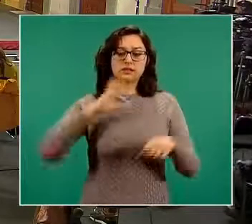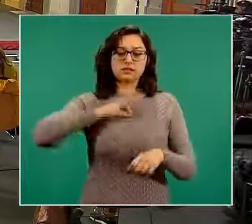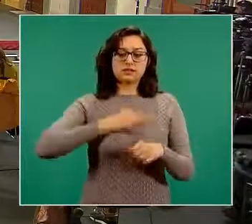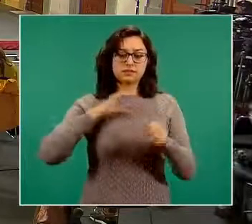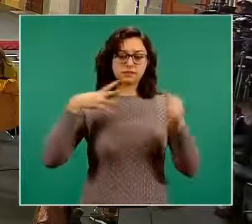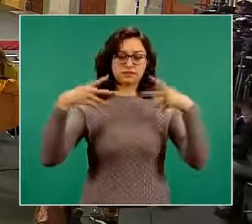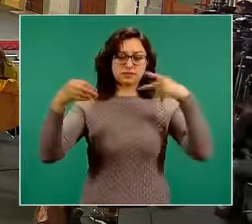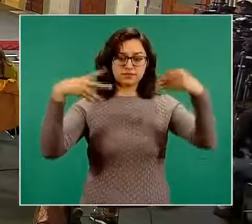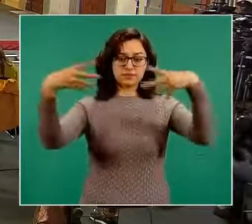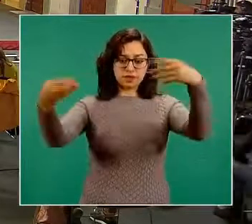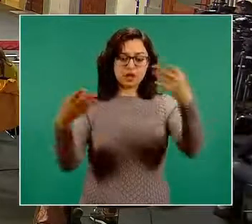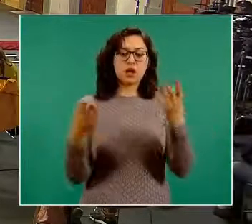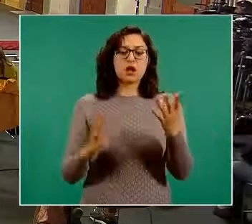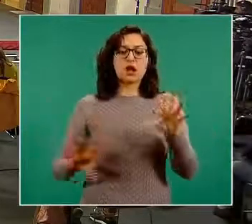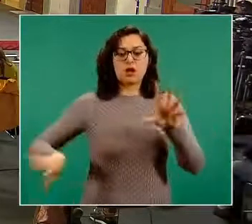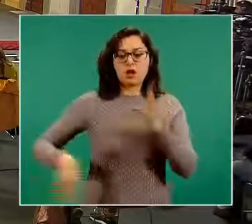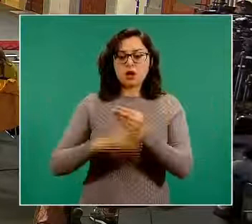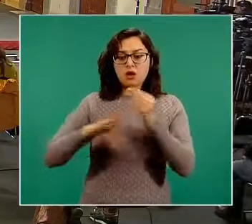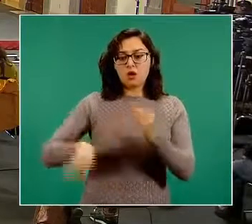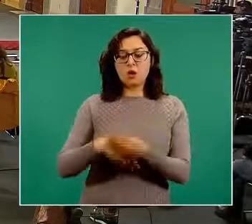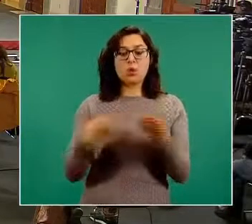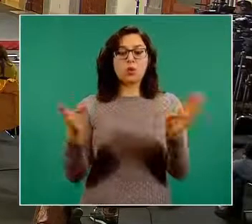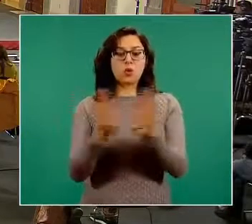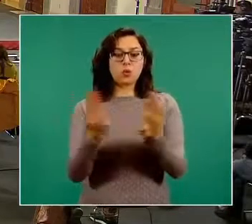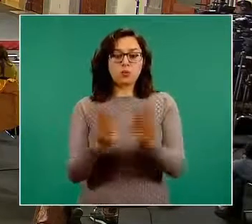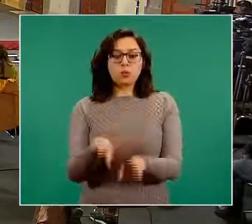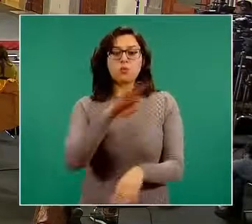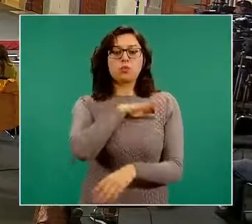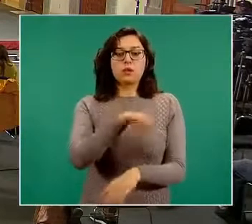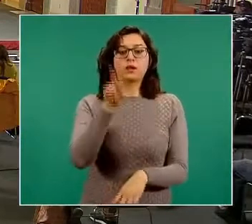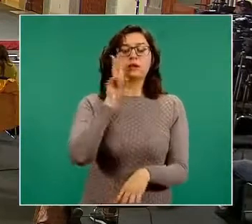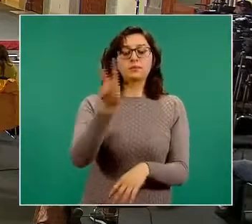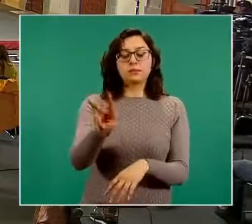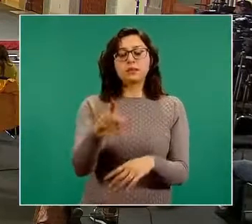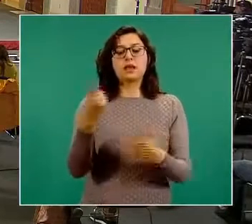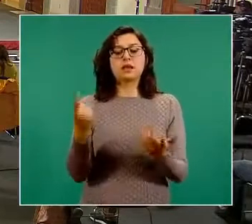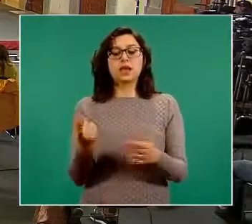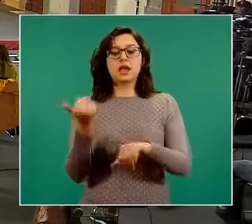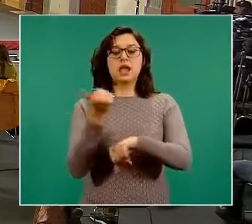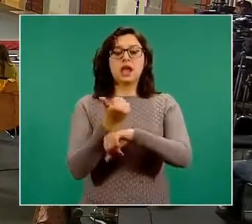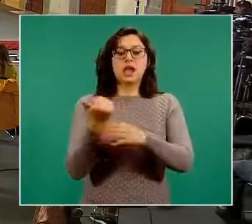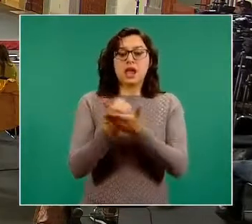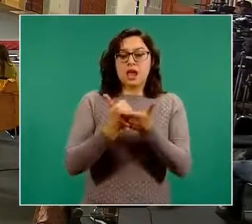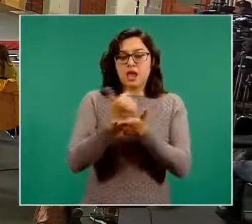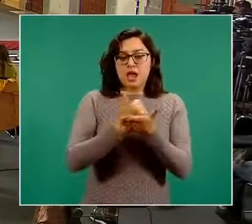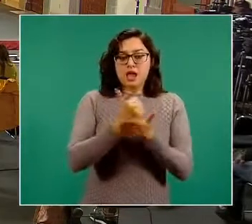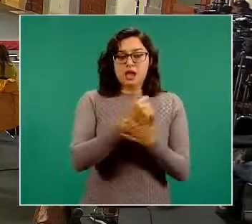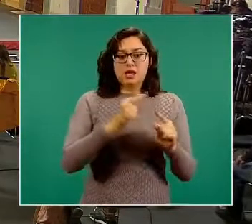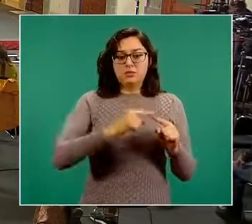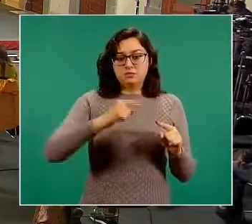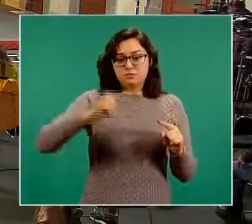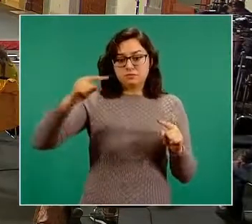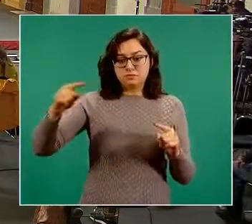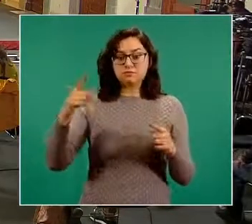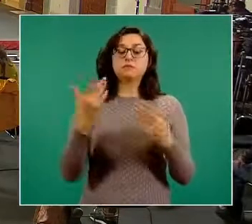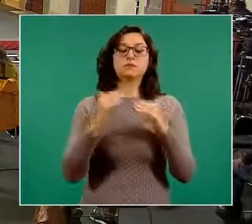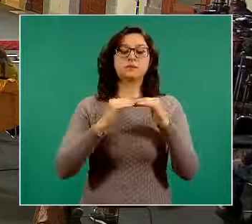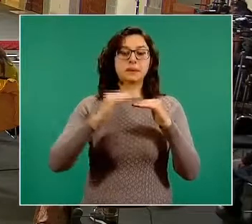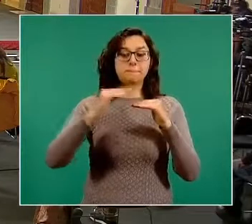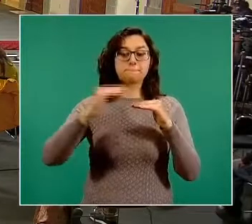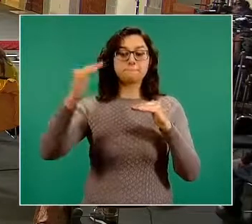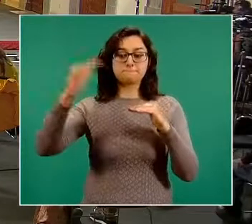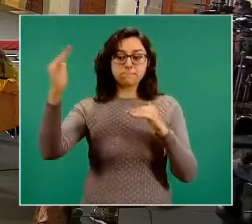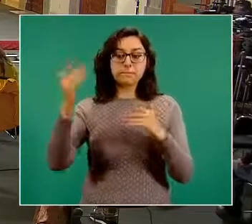la azul. Como ustedes pueden ver, mantenemos una tendencia ascendente en las últimas semanas, aunque